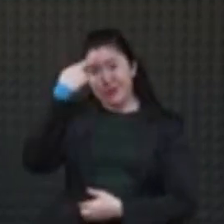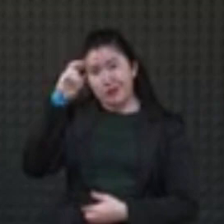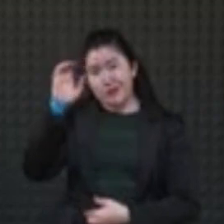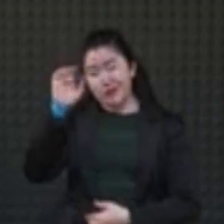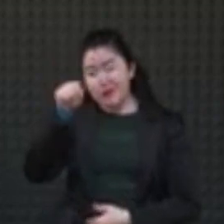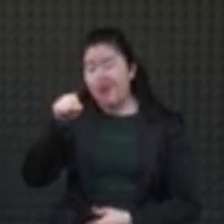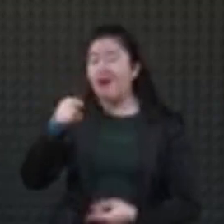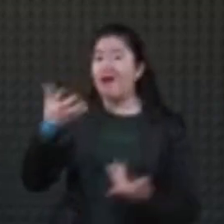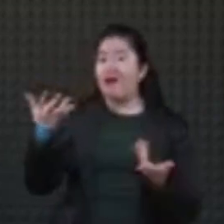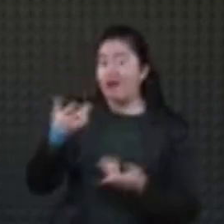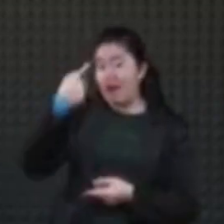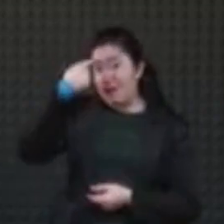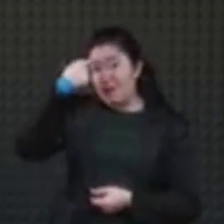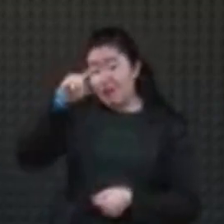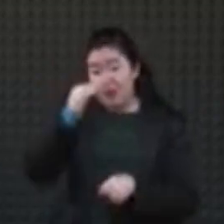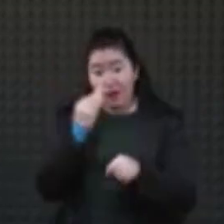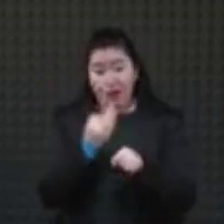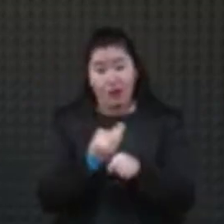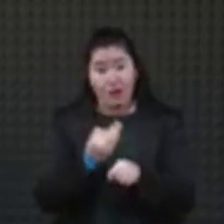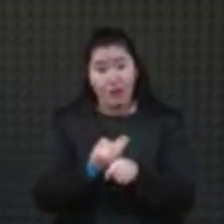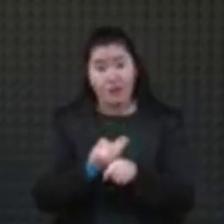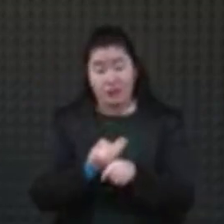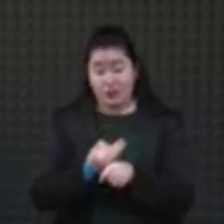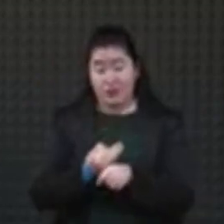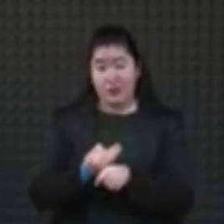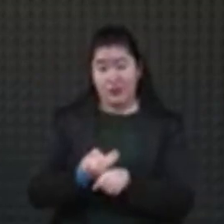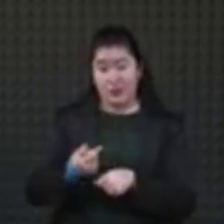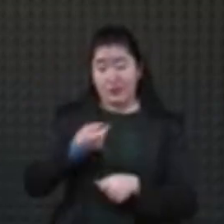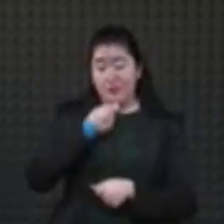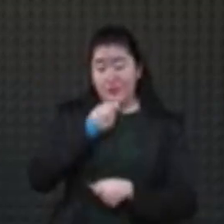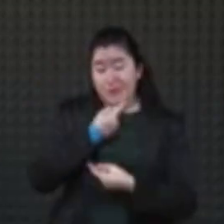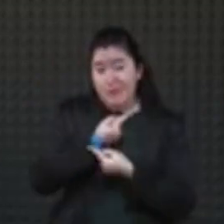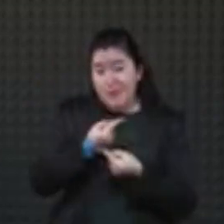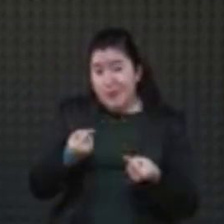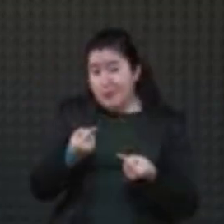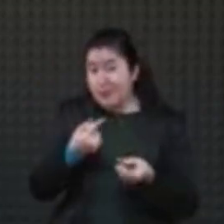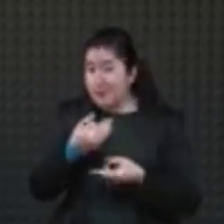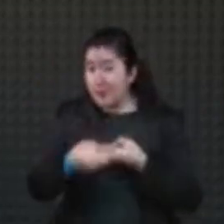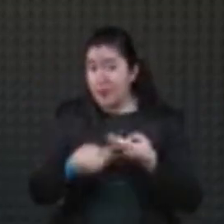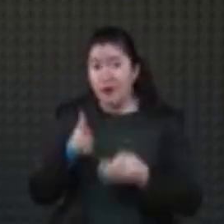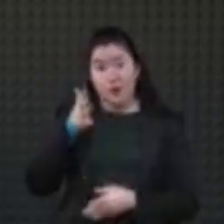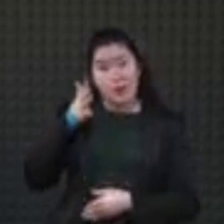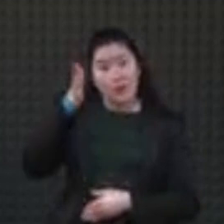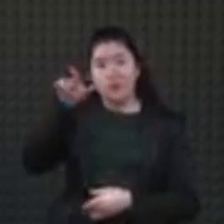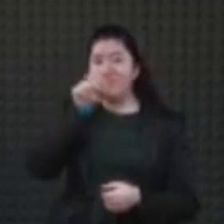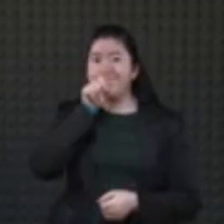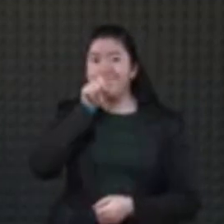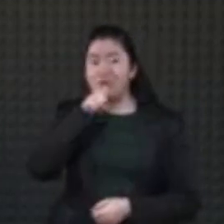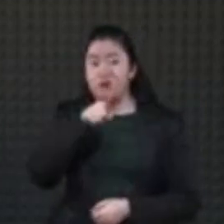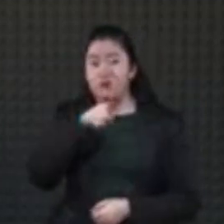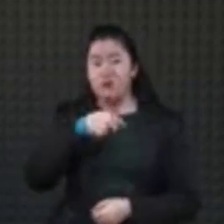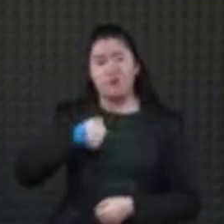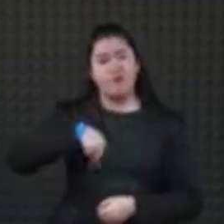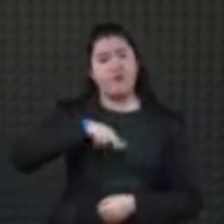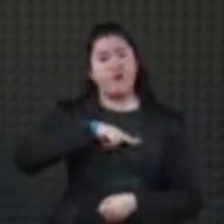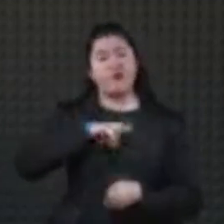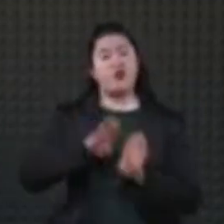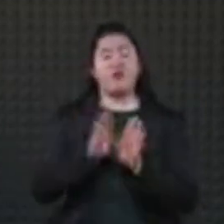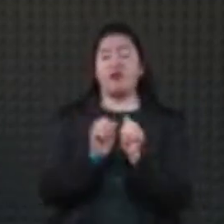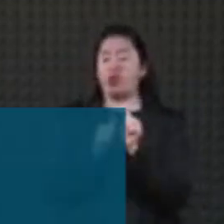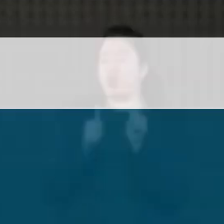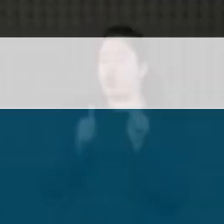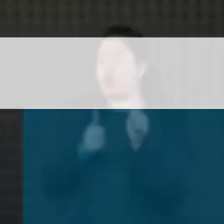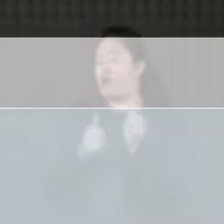legado para las actuales y para las futuras generaciones. No somos ni estamos detrás,